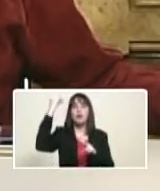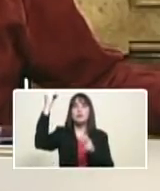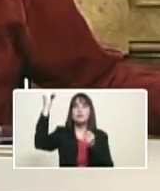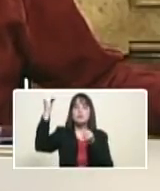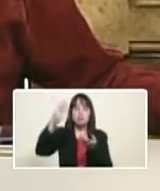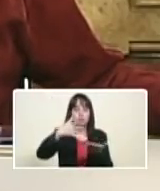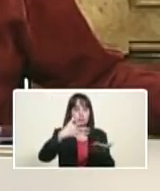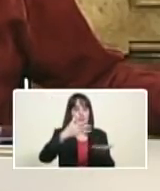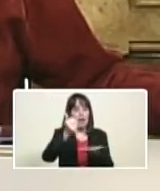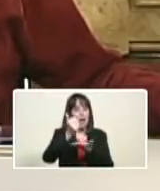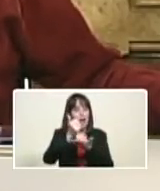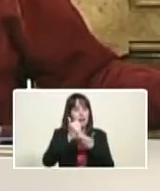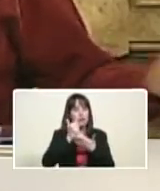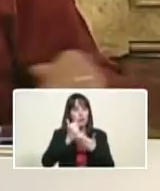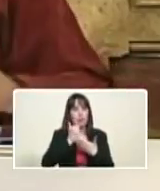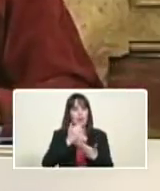todo.